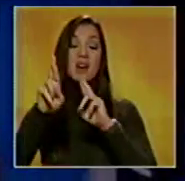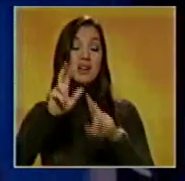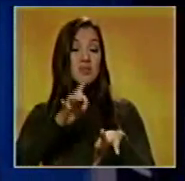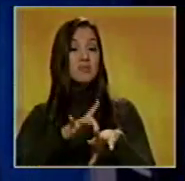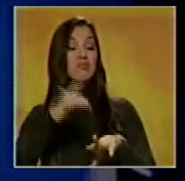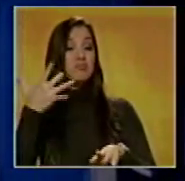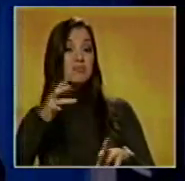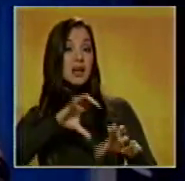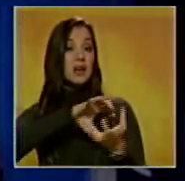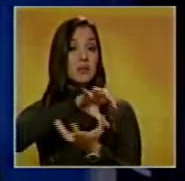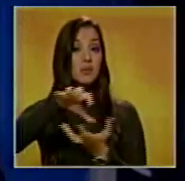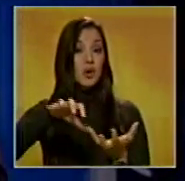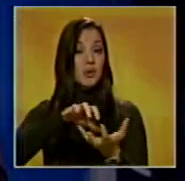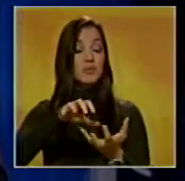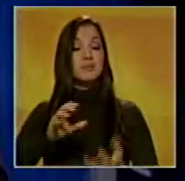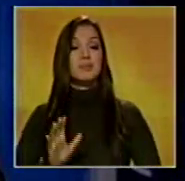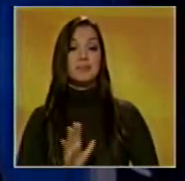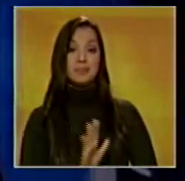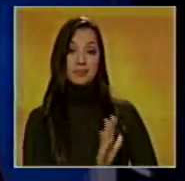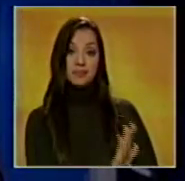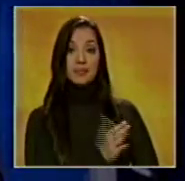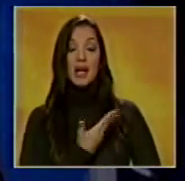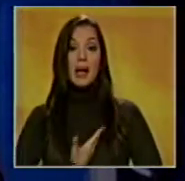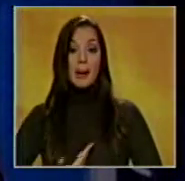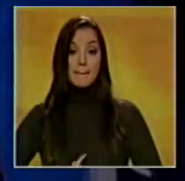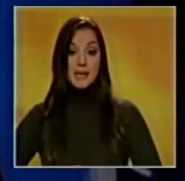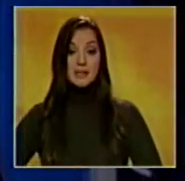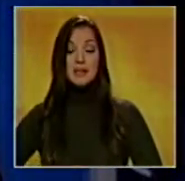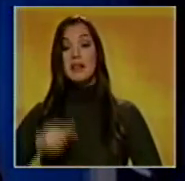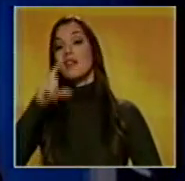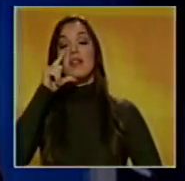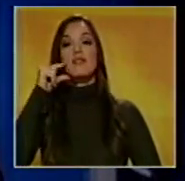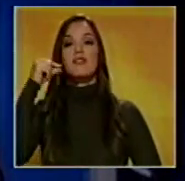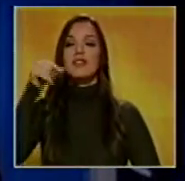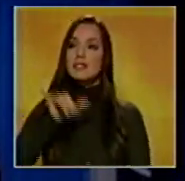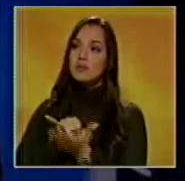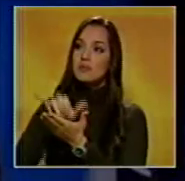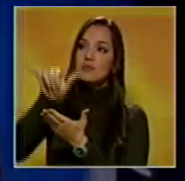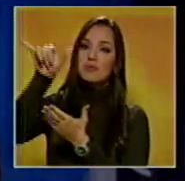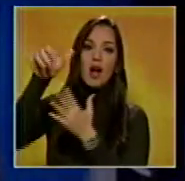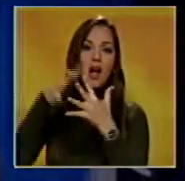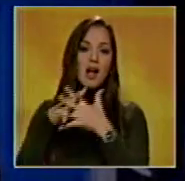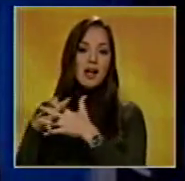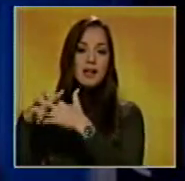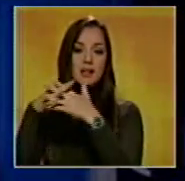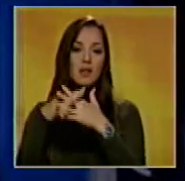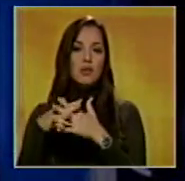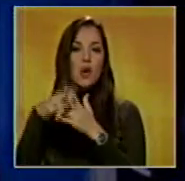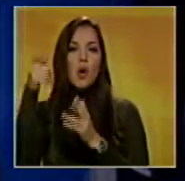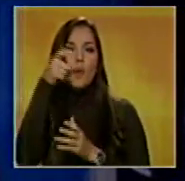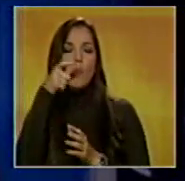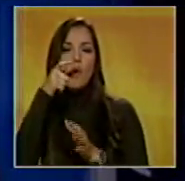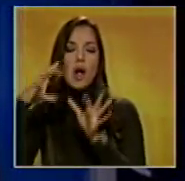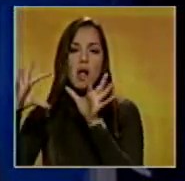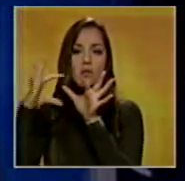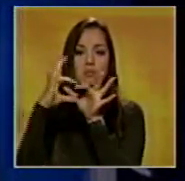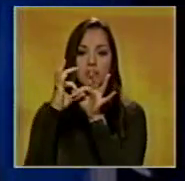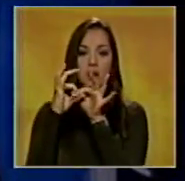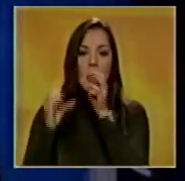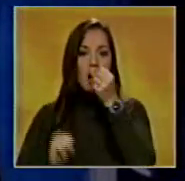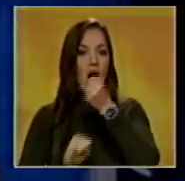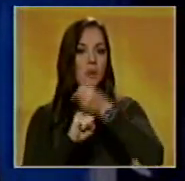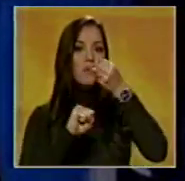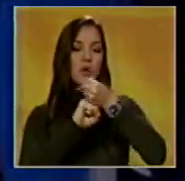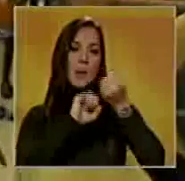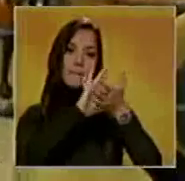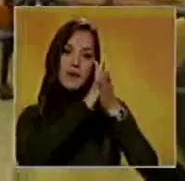el presidente de francia françois hollande arribó a estados unidos en busca de ampliar una coalición internacional para luchar contra